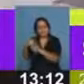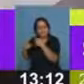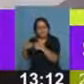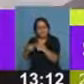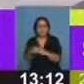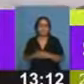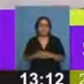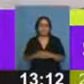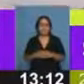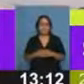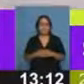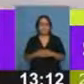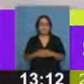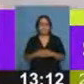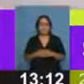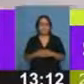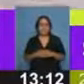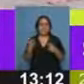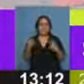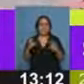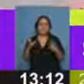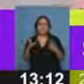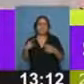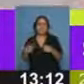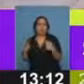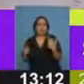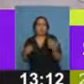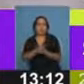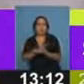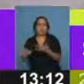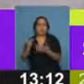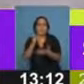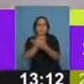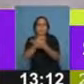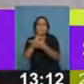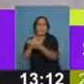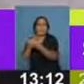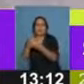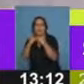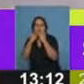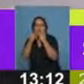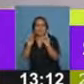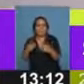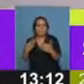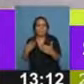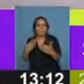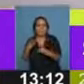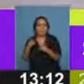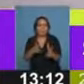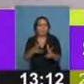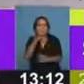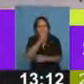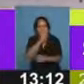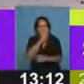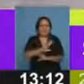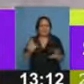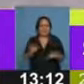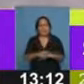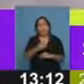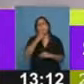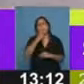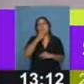productos. Productos nuevos, te diría, marcas muy conocidas, no sé si se puede decir porque a veces son secretos comerciales, pero hasta las Essen, te